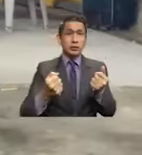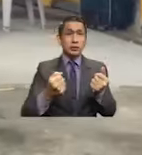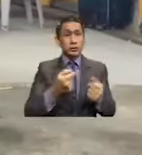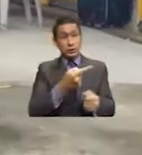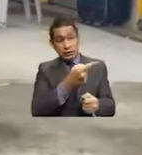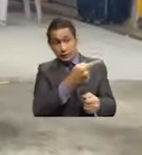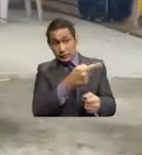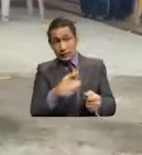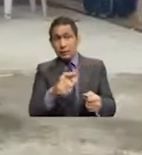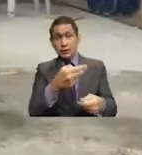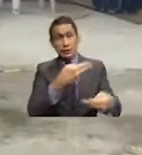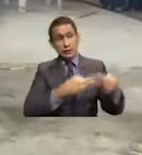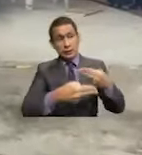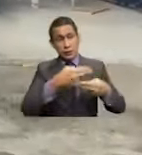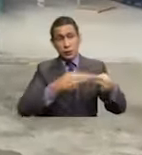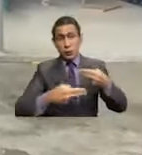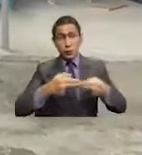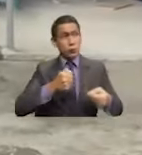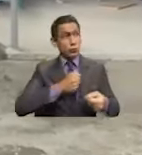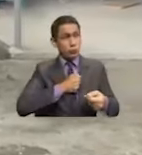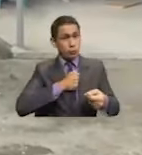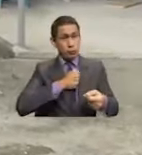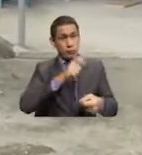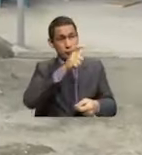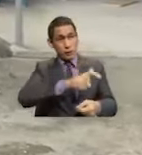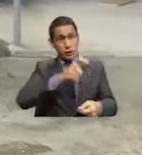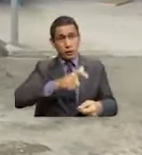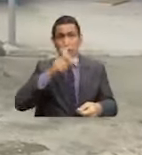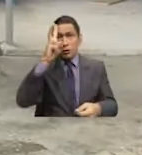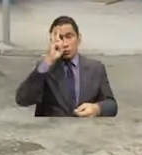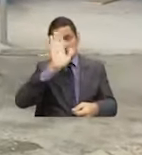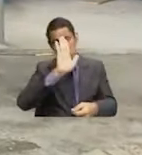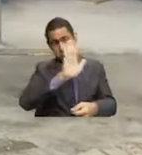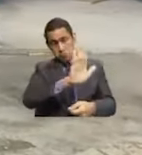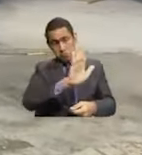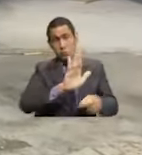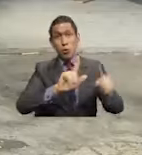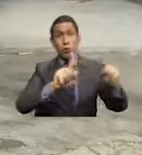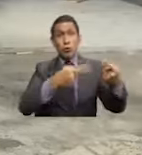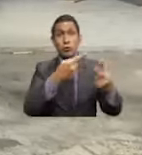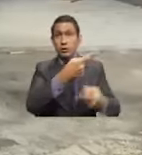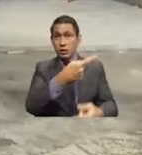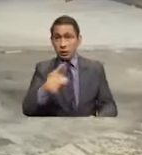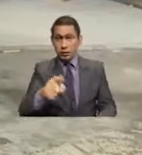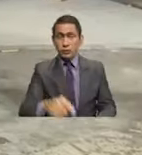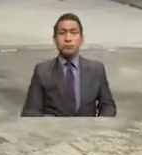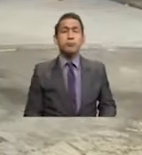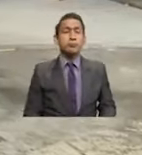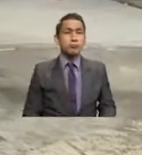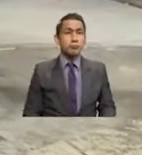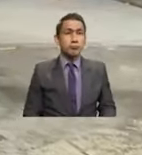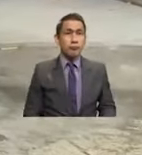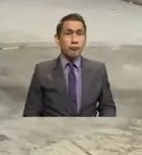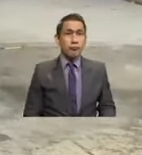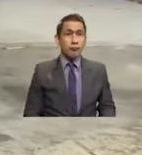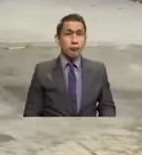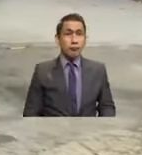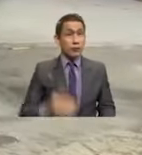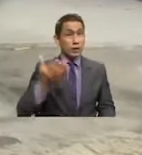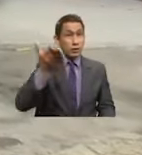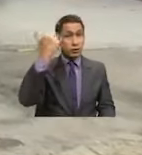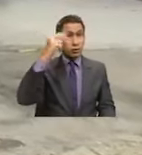fue nuevamente extorsionado. Recordando que en días anteriores también habían dejado